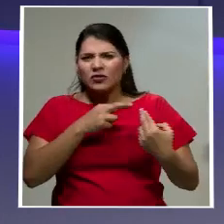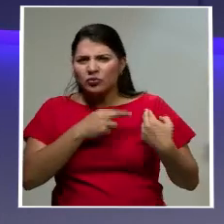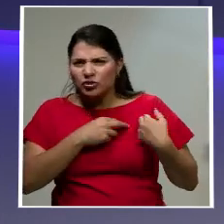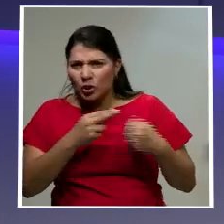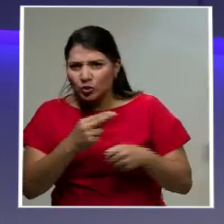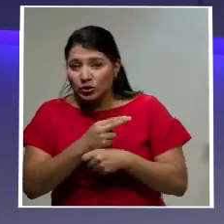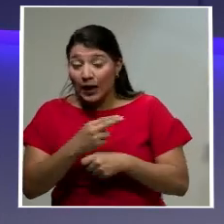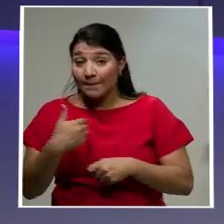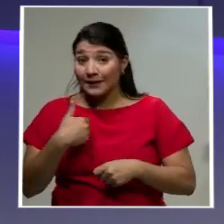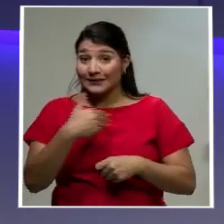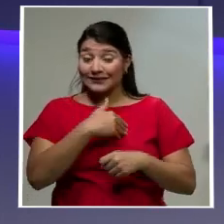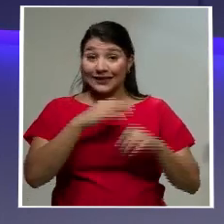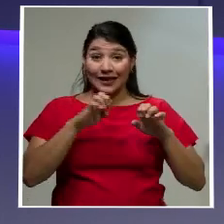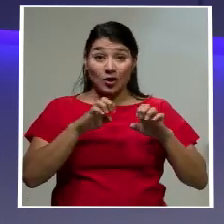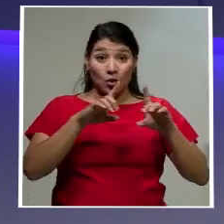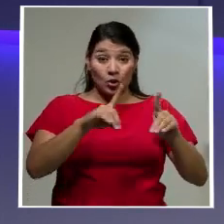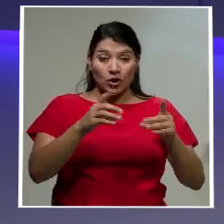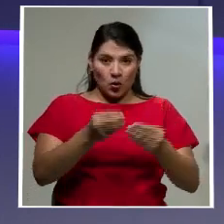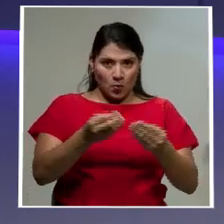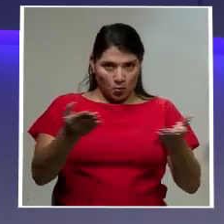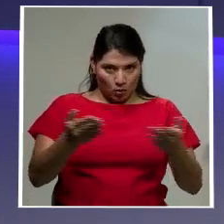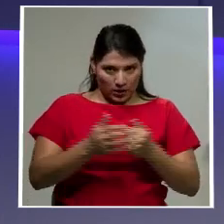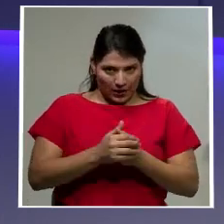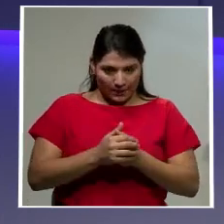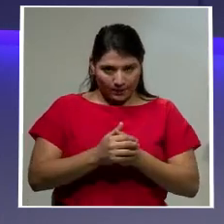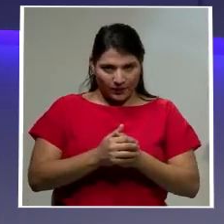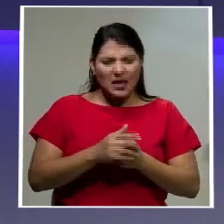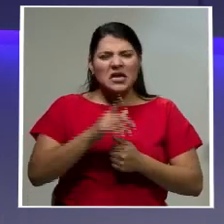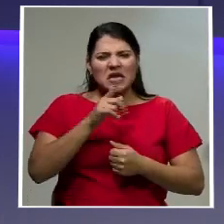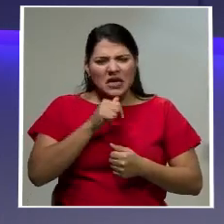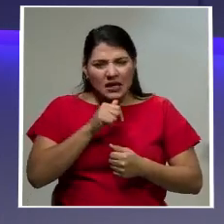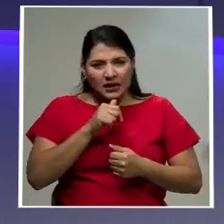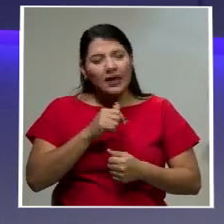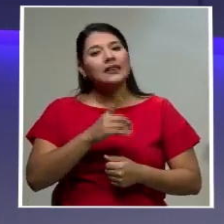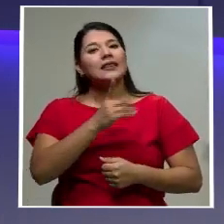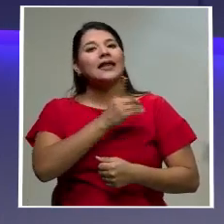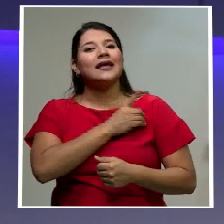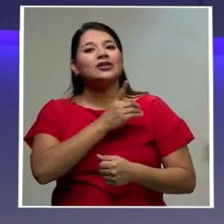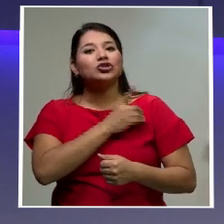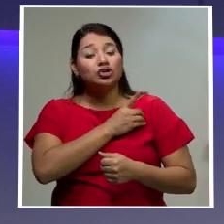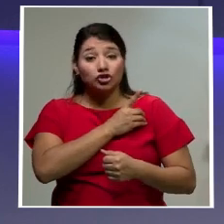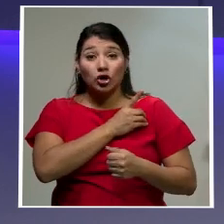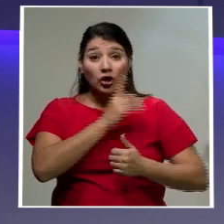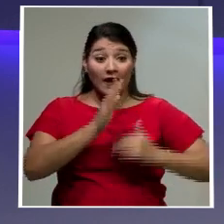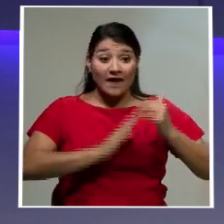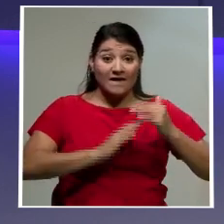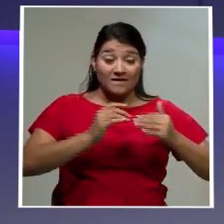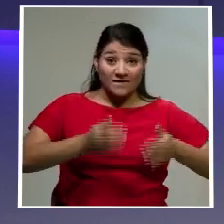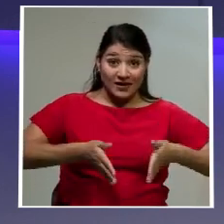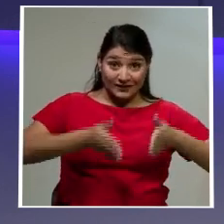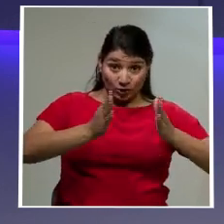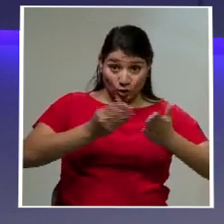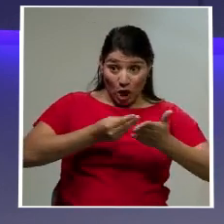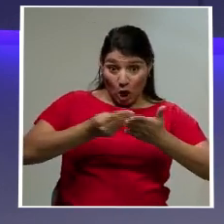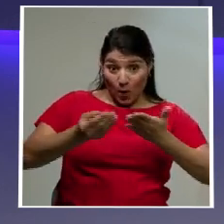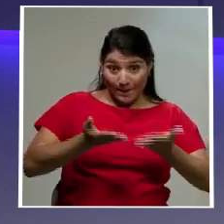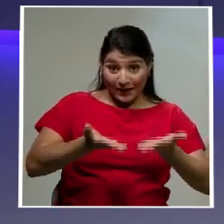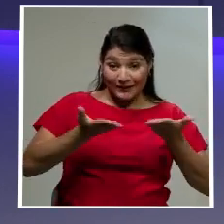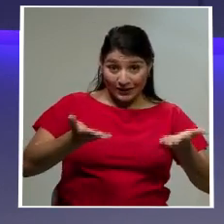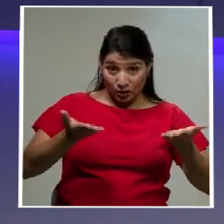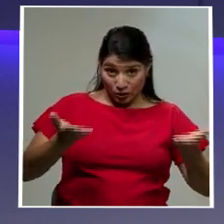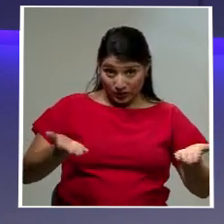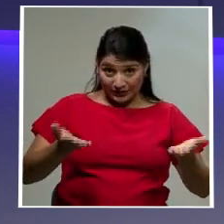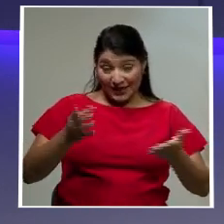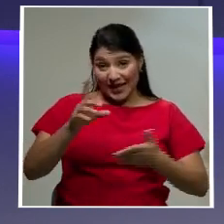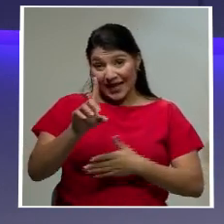Educación Pública, específicamente de la Dirección de Infraestructura y Equipamiento Educativo, conocida como